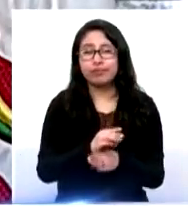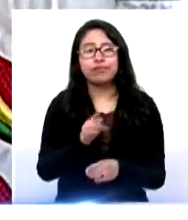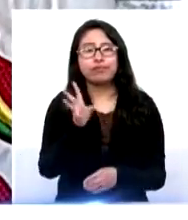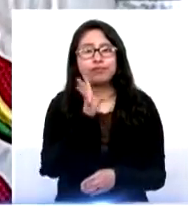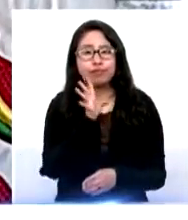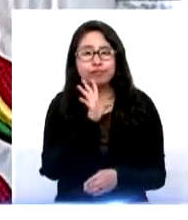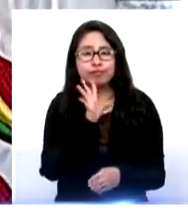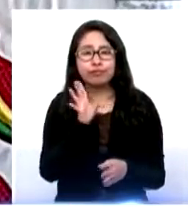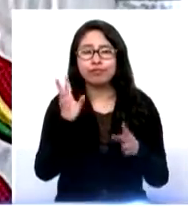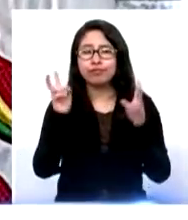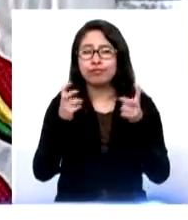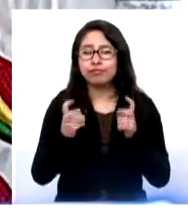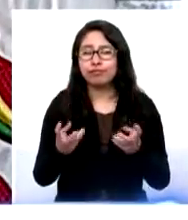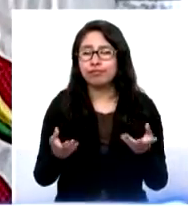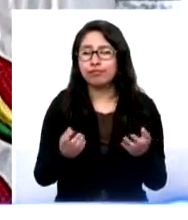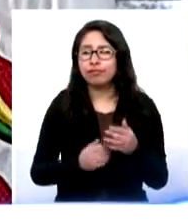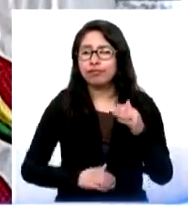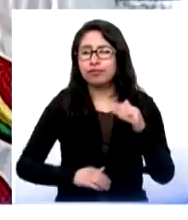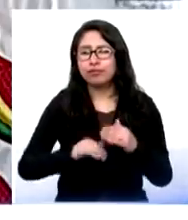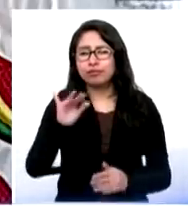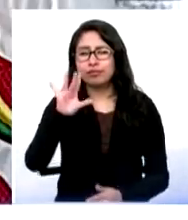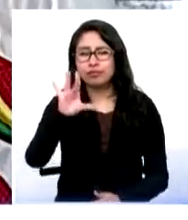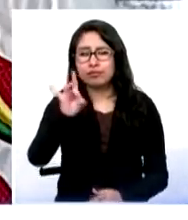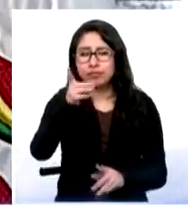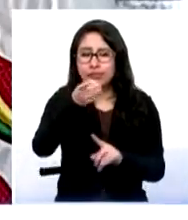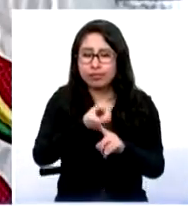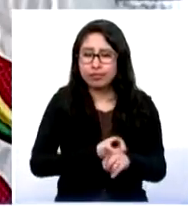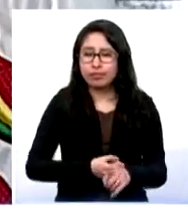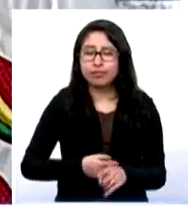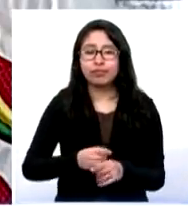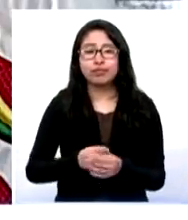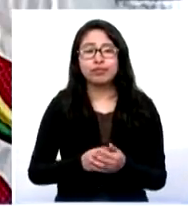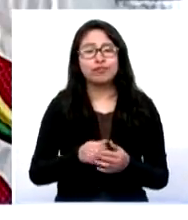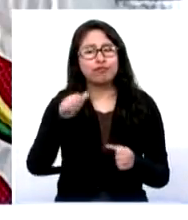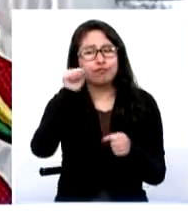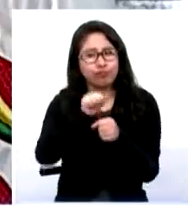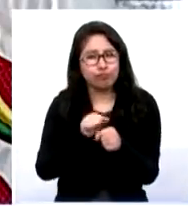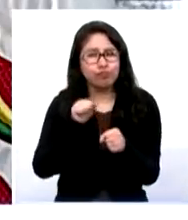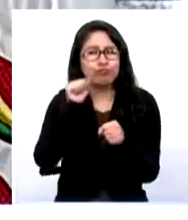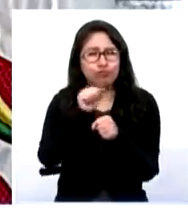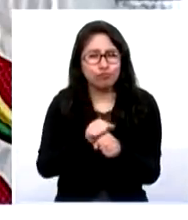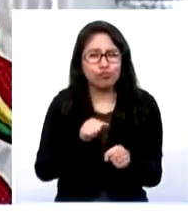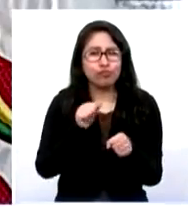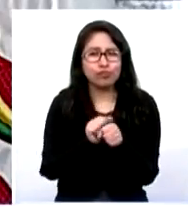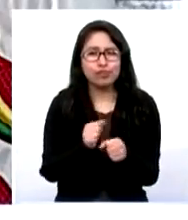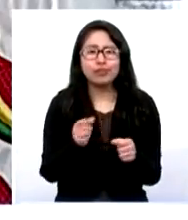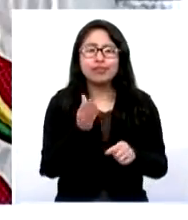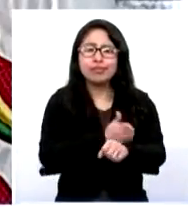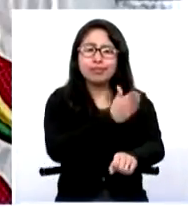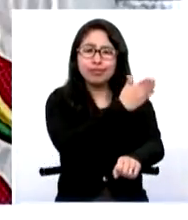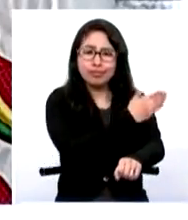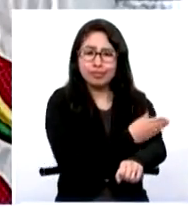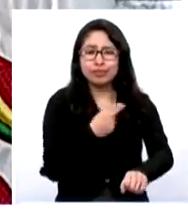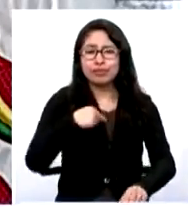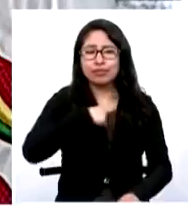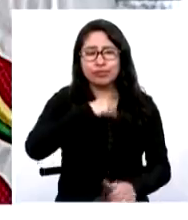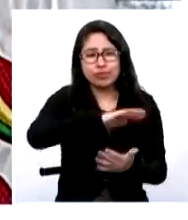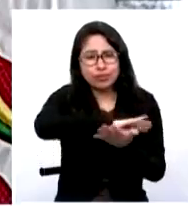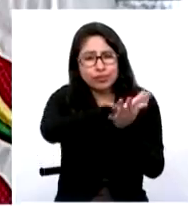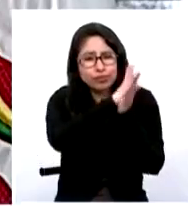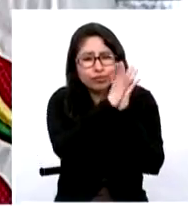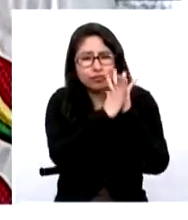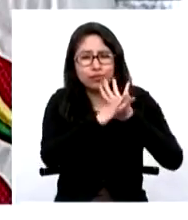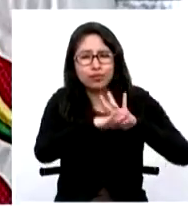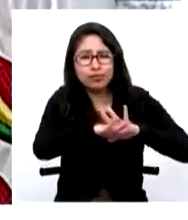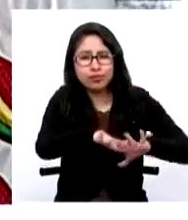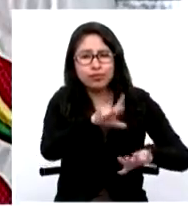sobre esto, poco más de 8 meses de la gestión, donde hemos tenido que pacificar el país, atender una